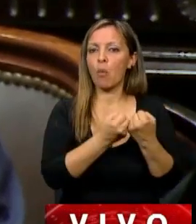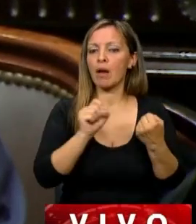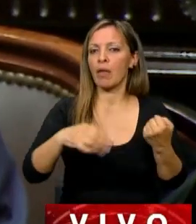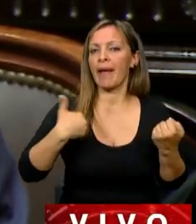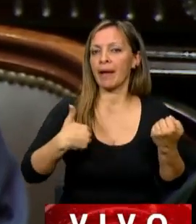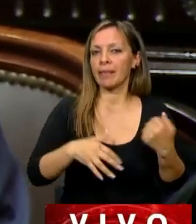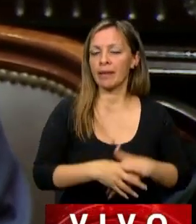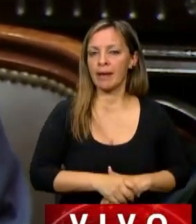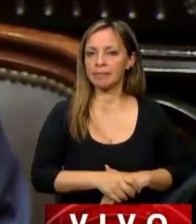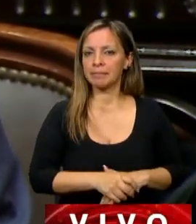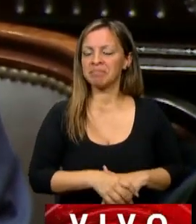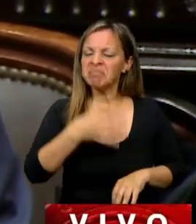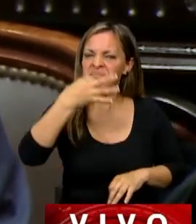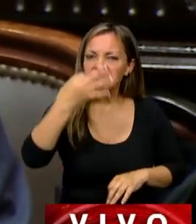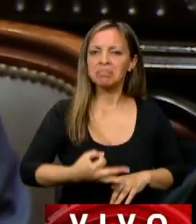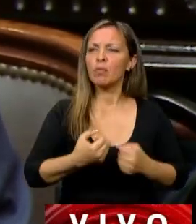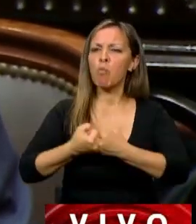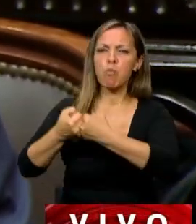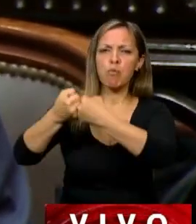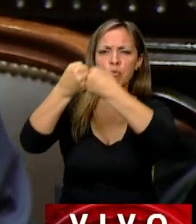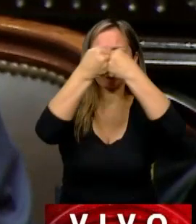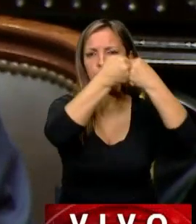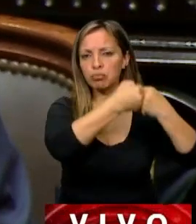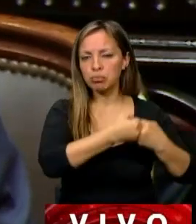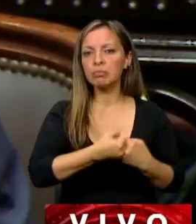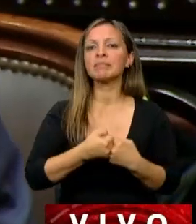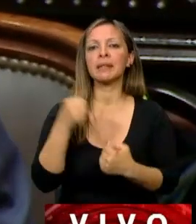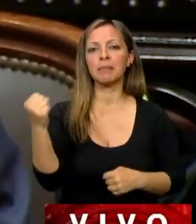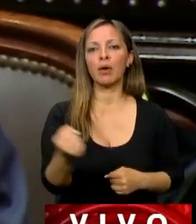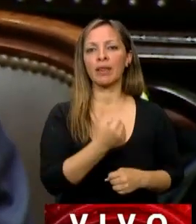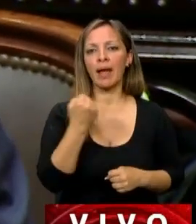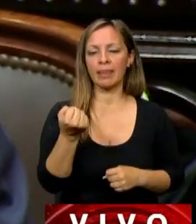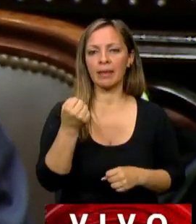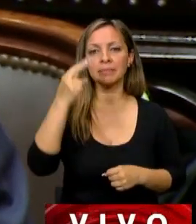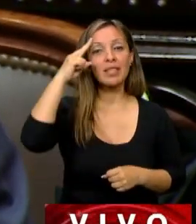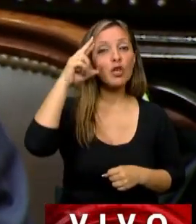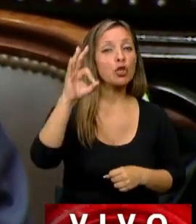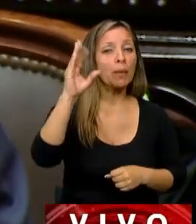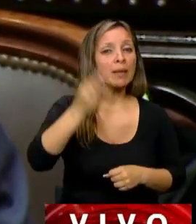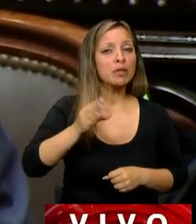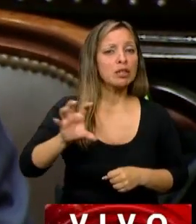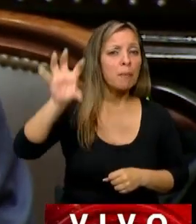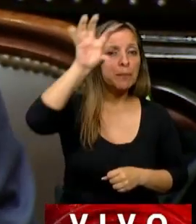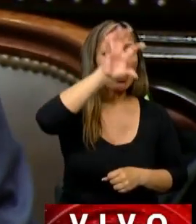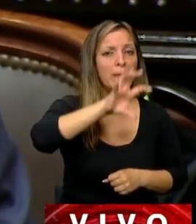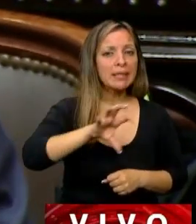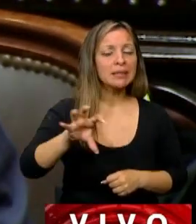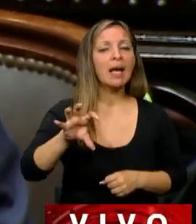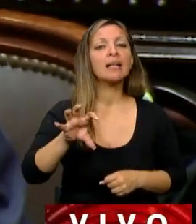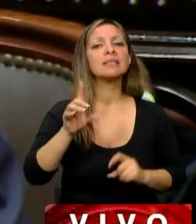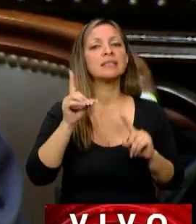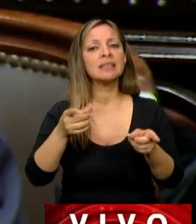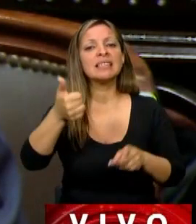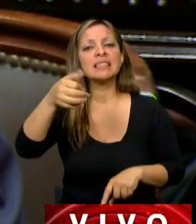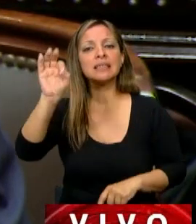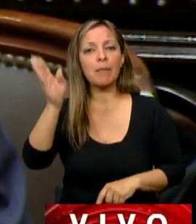con un nivel de consenso muy importante. Estamos hablando del 90% de las provincias, de más del 60% de la